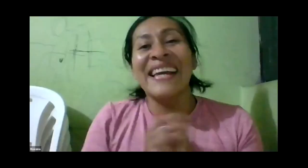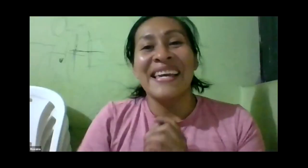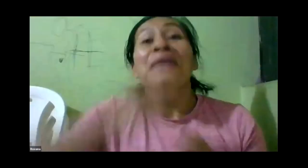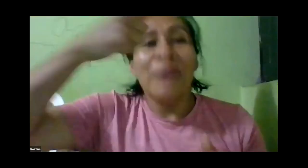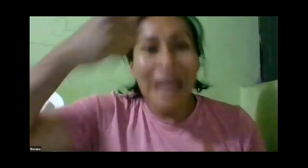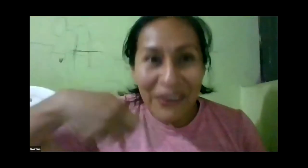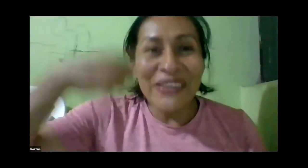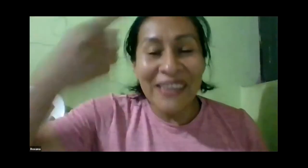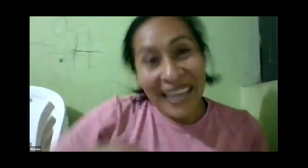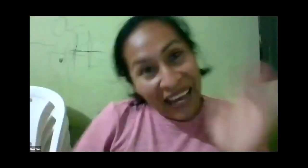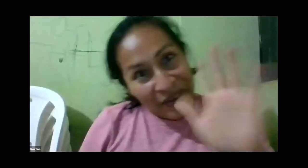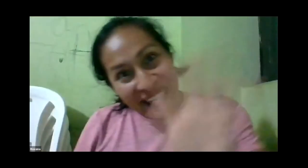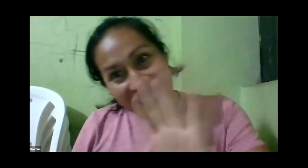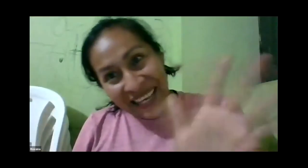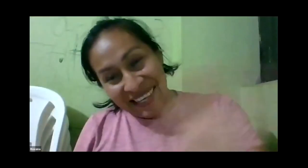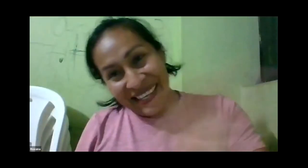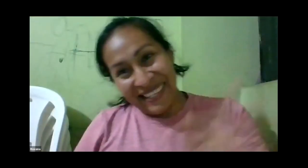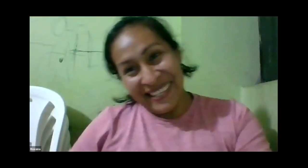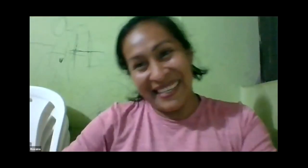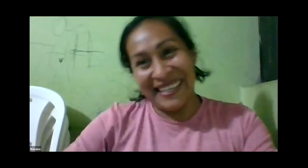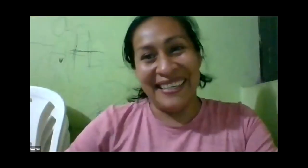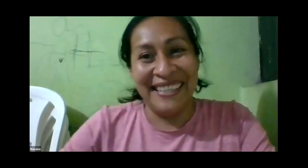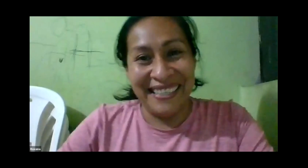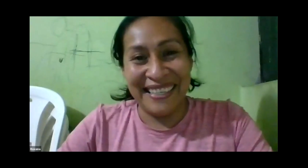ok vuelve otro día cuídese